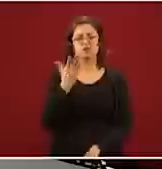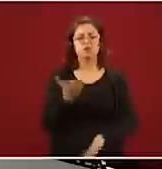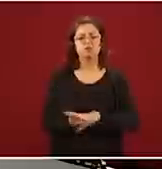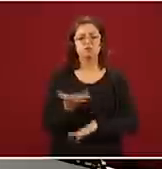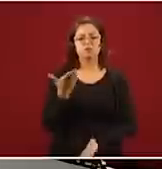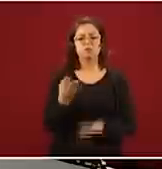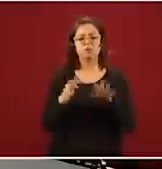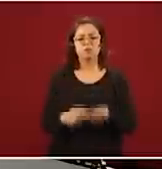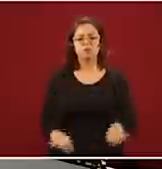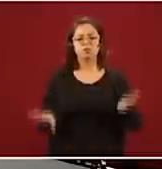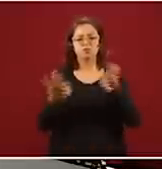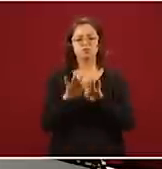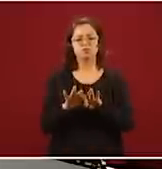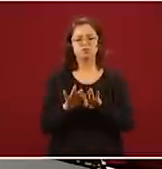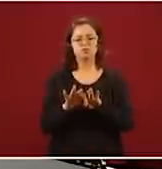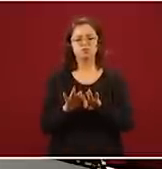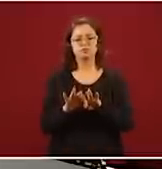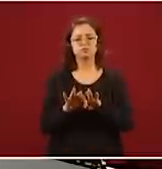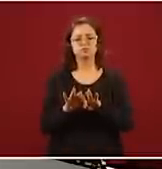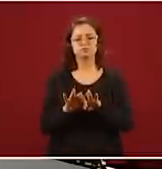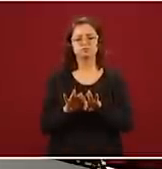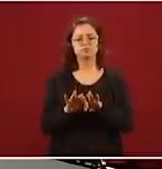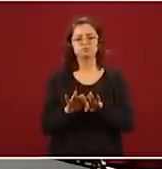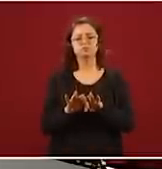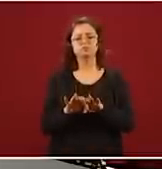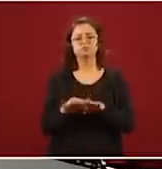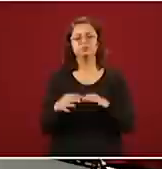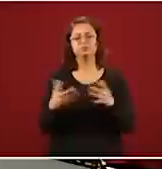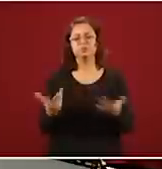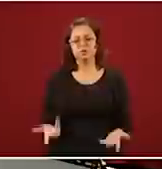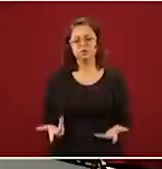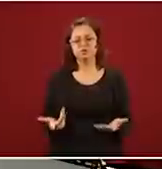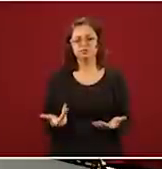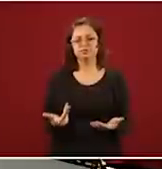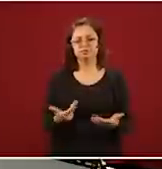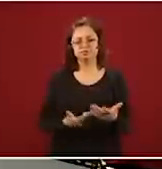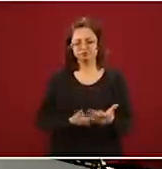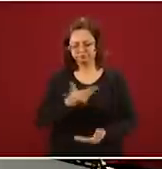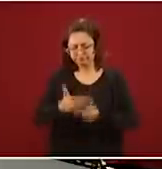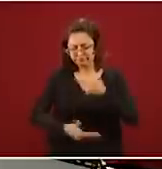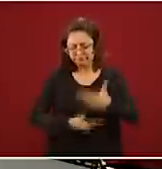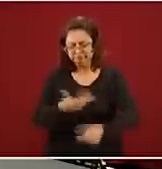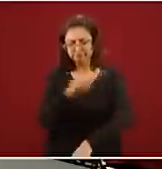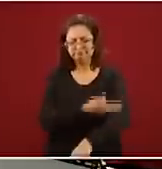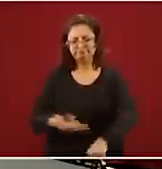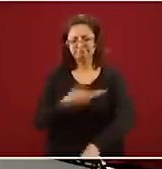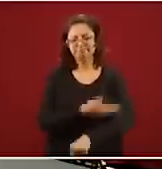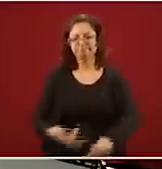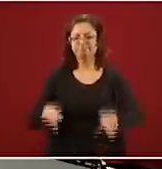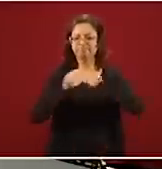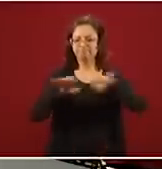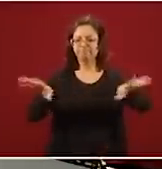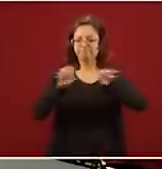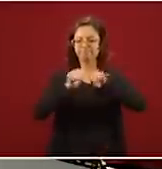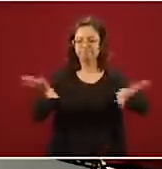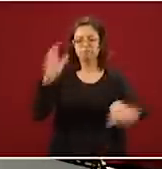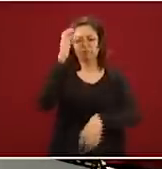importante el que se conozcan todos estos procesos de